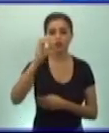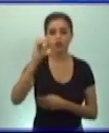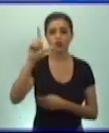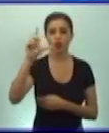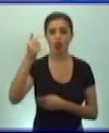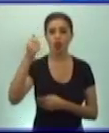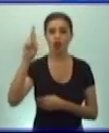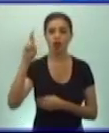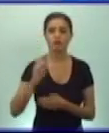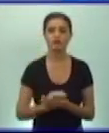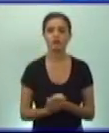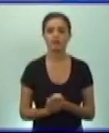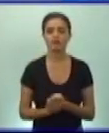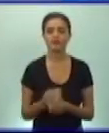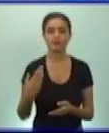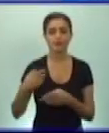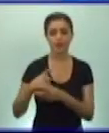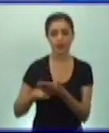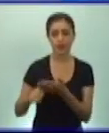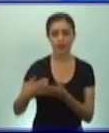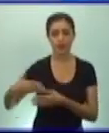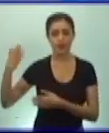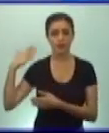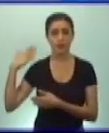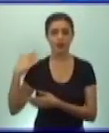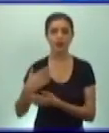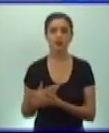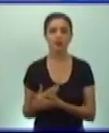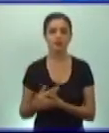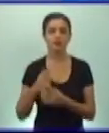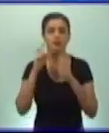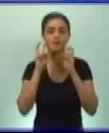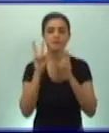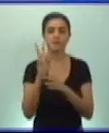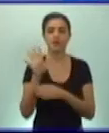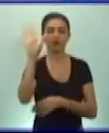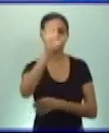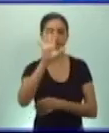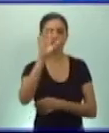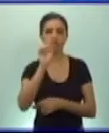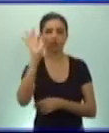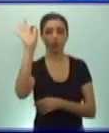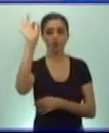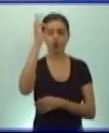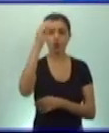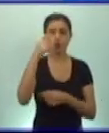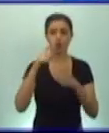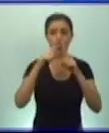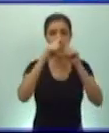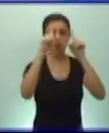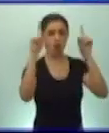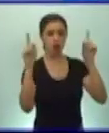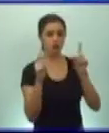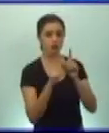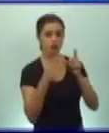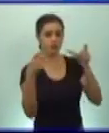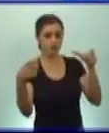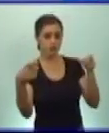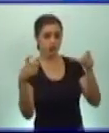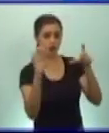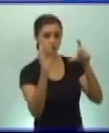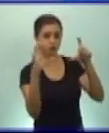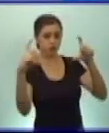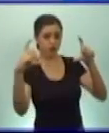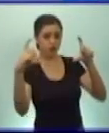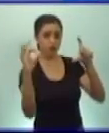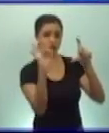pasada ocurrieron varios halos, varios lugares pudo verse en Cuba, incluso el domingo en Santiago de Cuba.